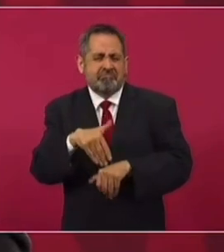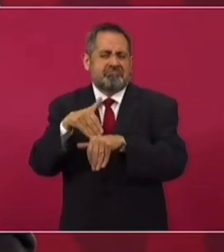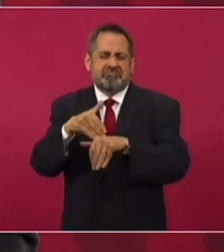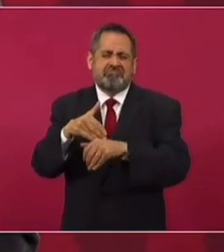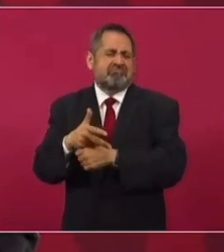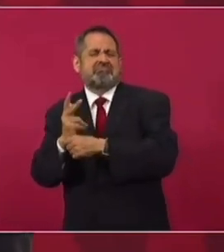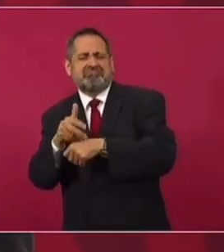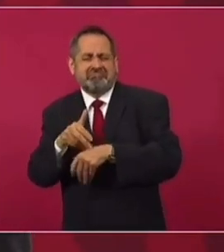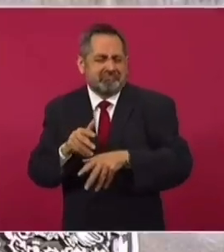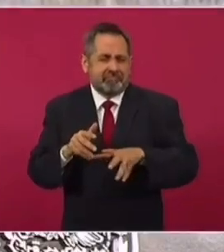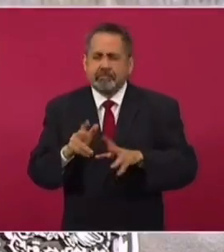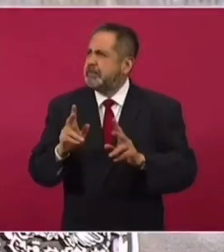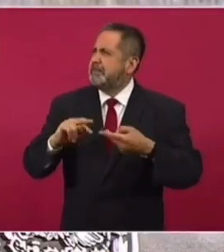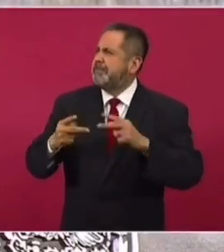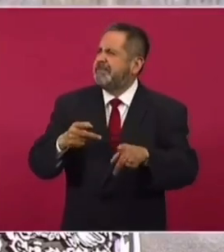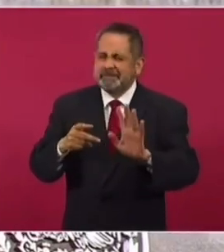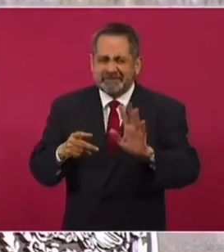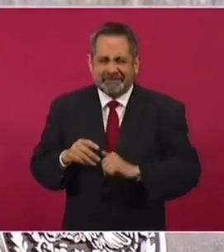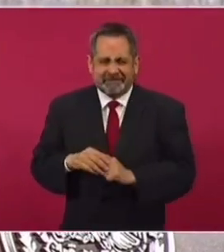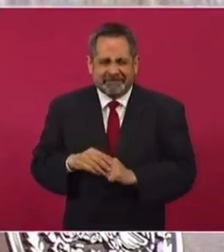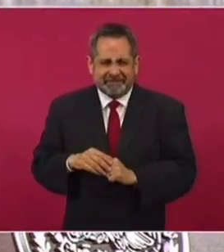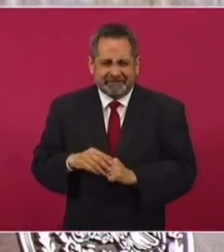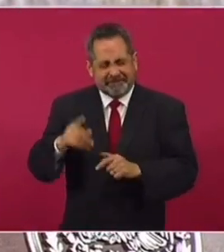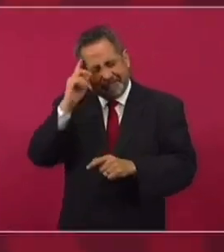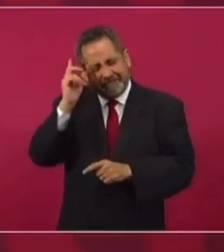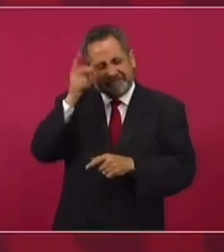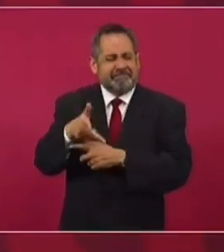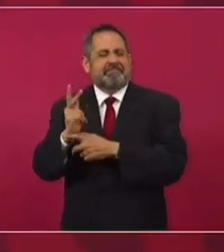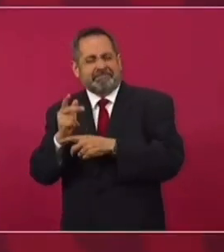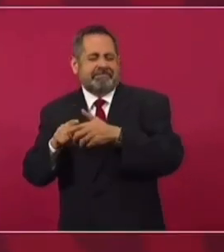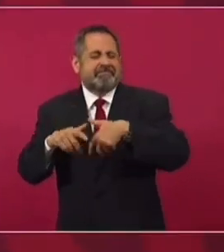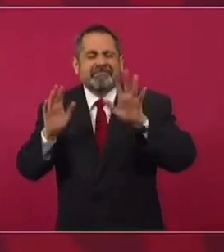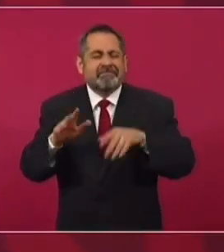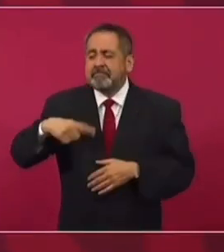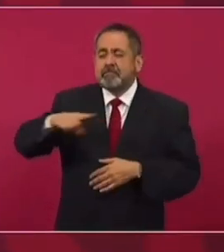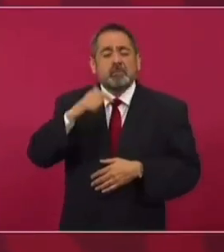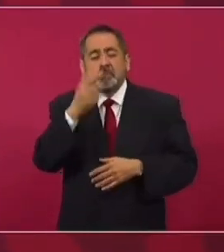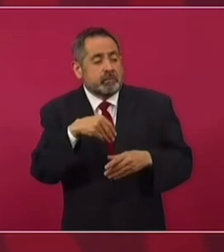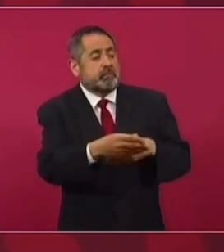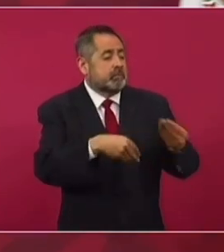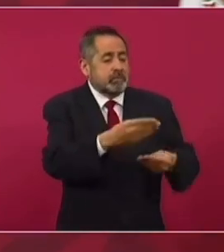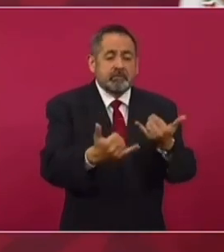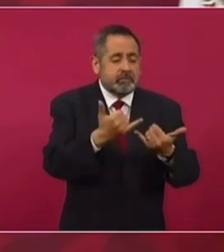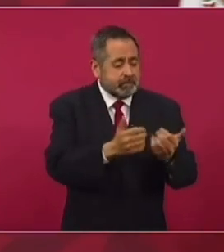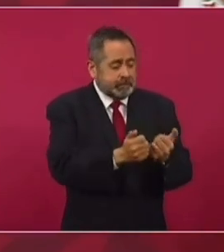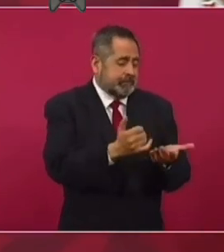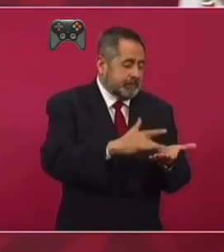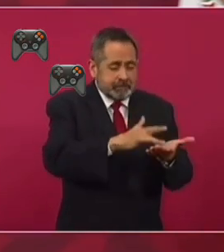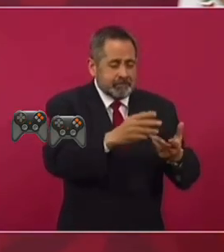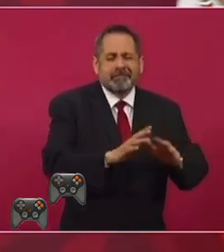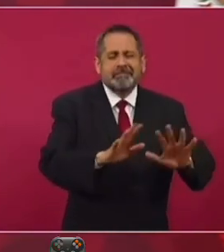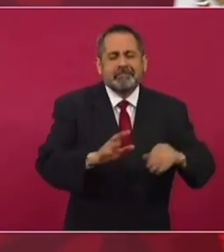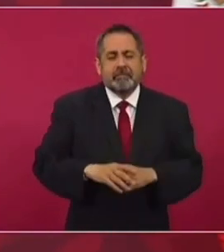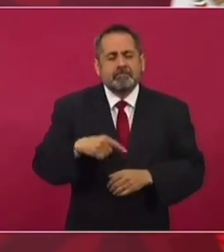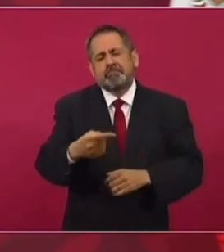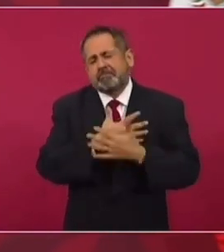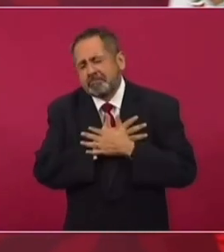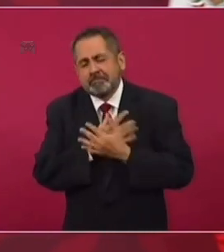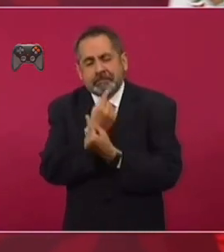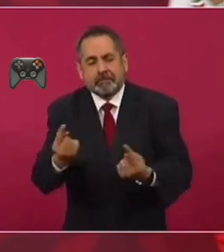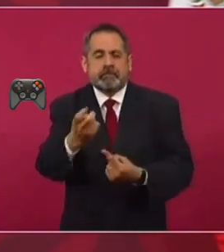camello repara. Bueno, al revés, es el caballo el que repara. Pero ya no quieren eso, ya no. Pero sí, mucho amor para todos los